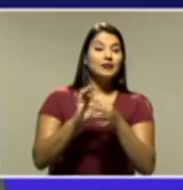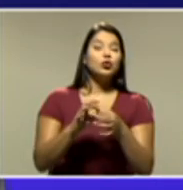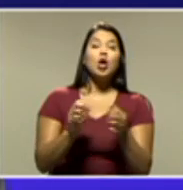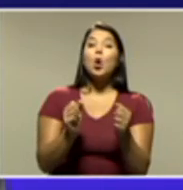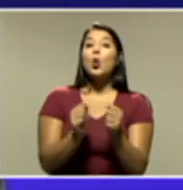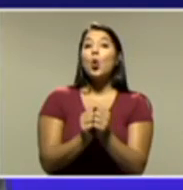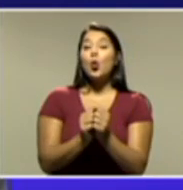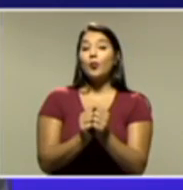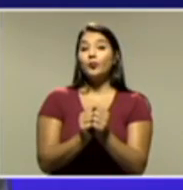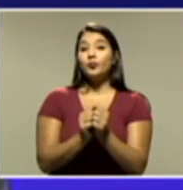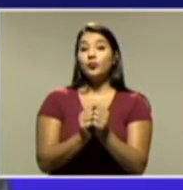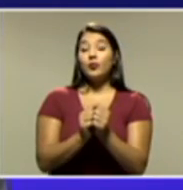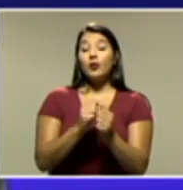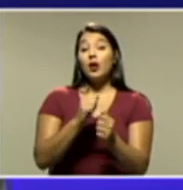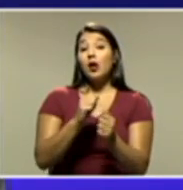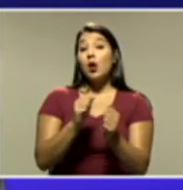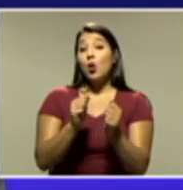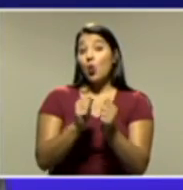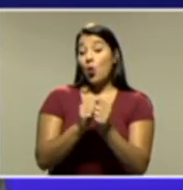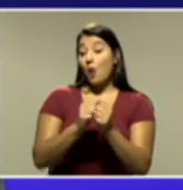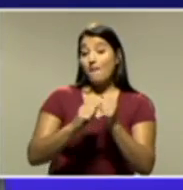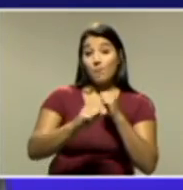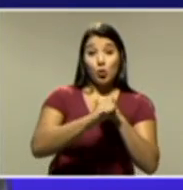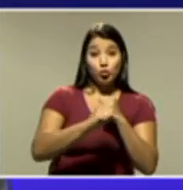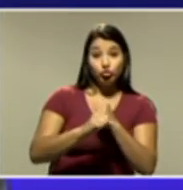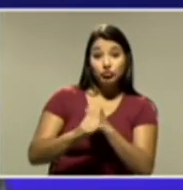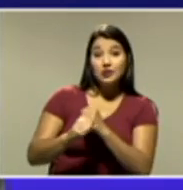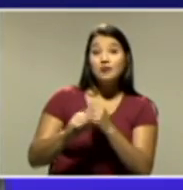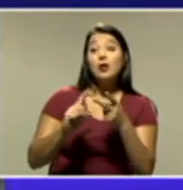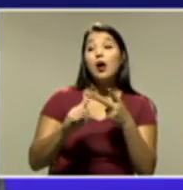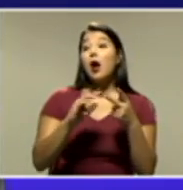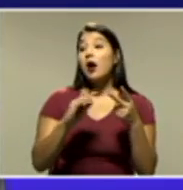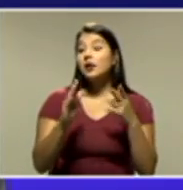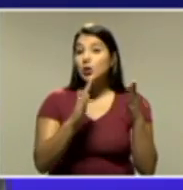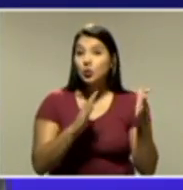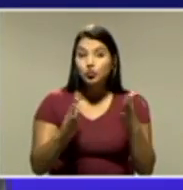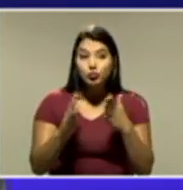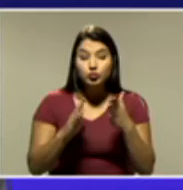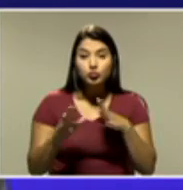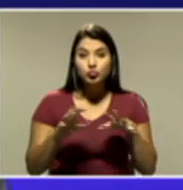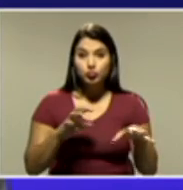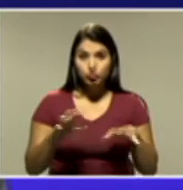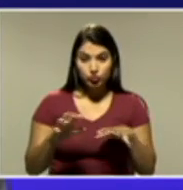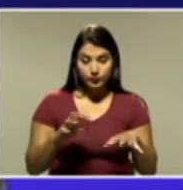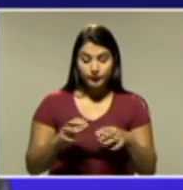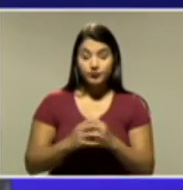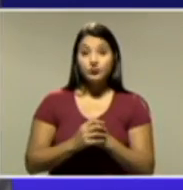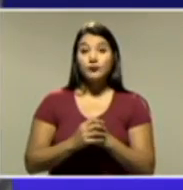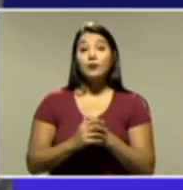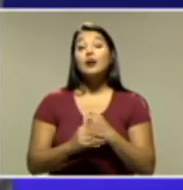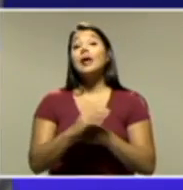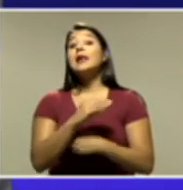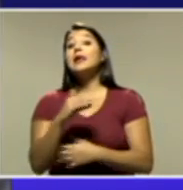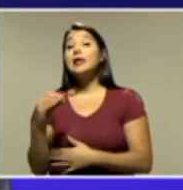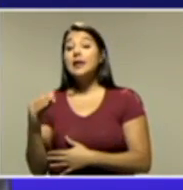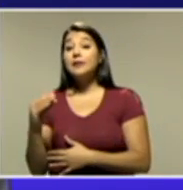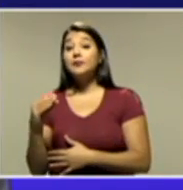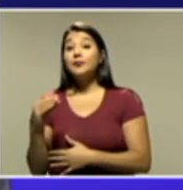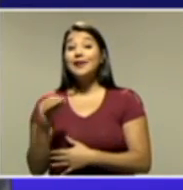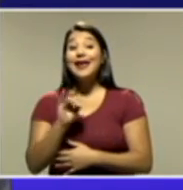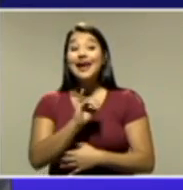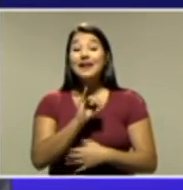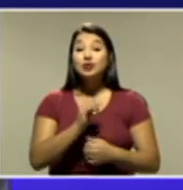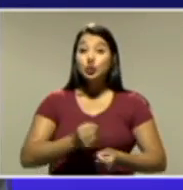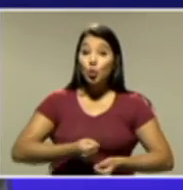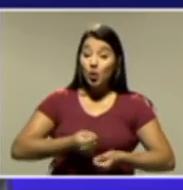a todo lo que es propaganda y organización partidaria, y esos gastos tienen